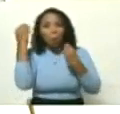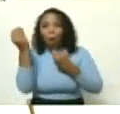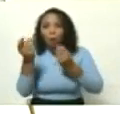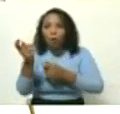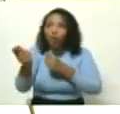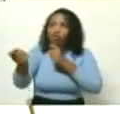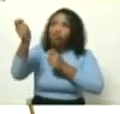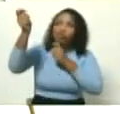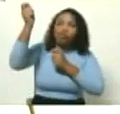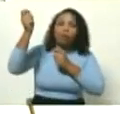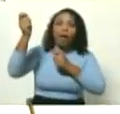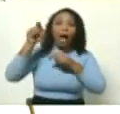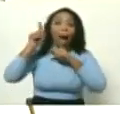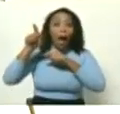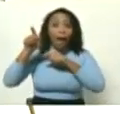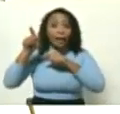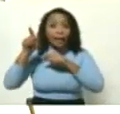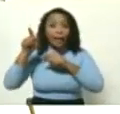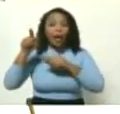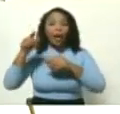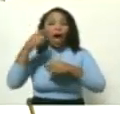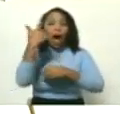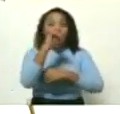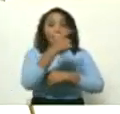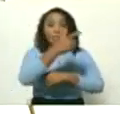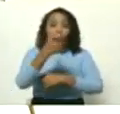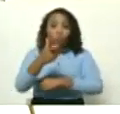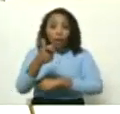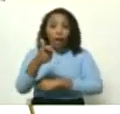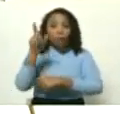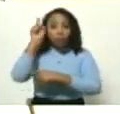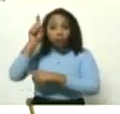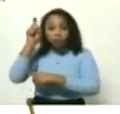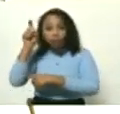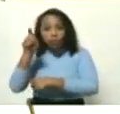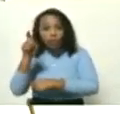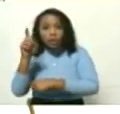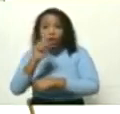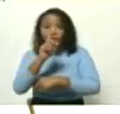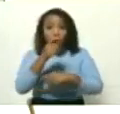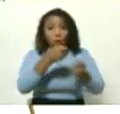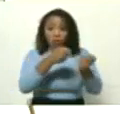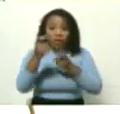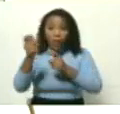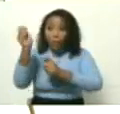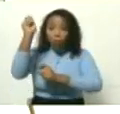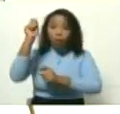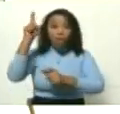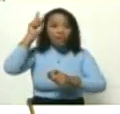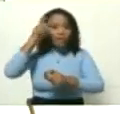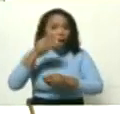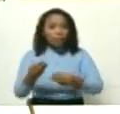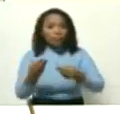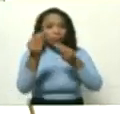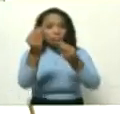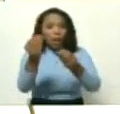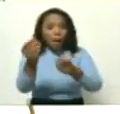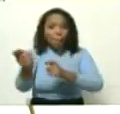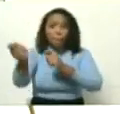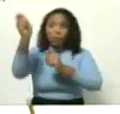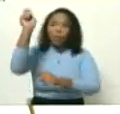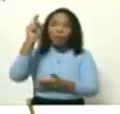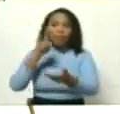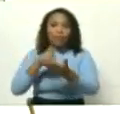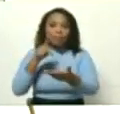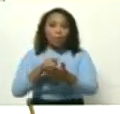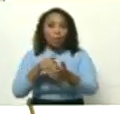volar papagayo, allí lo van a enseñar. Si no lleva papagayo, le van a enseñar y le van a dar su papagayo para que